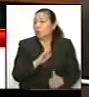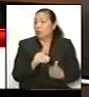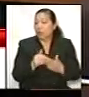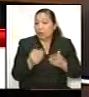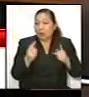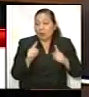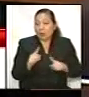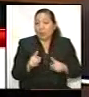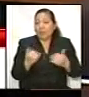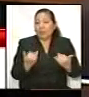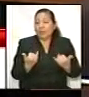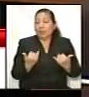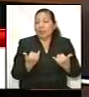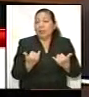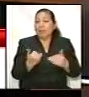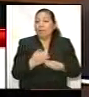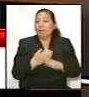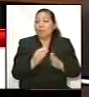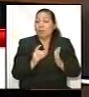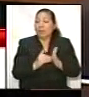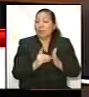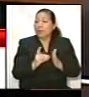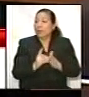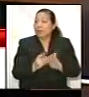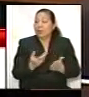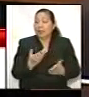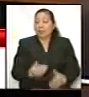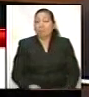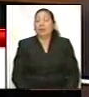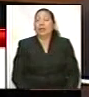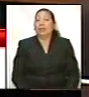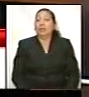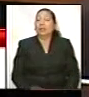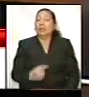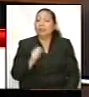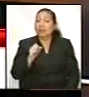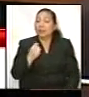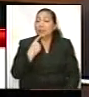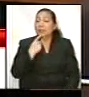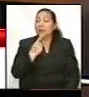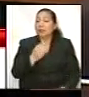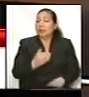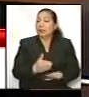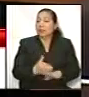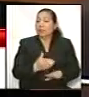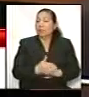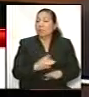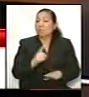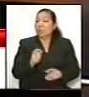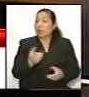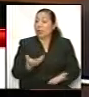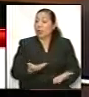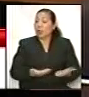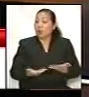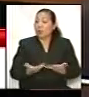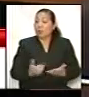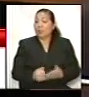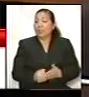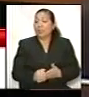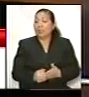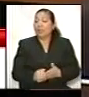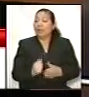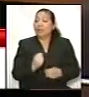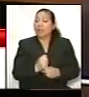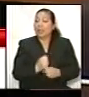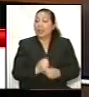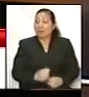acuerdo en esta forma del dictamen. Entonces, sí tocaríamos realmente el desarrollo de miles de comerciantes que están